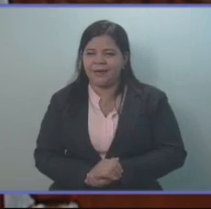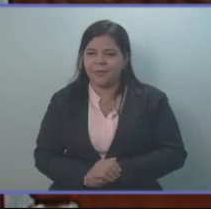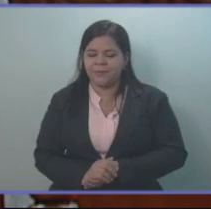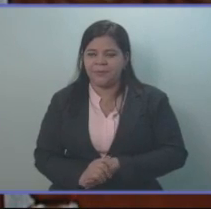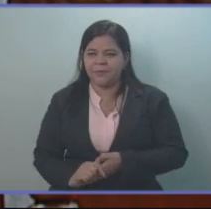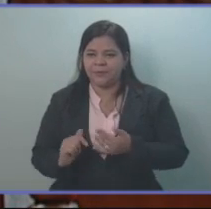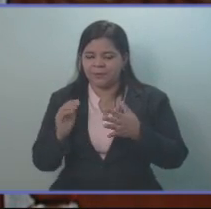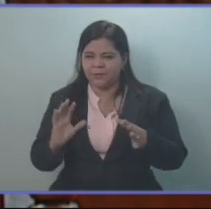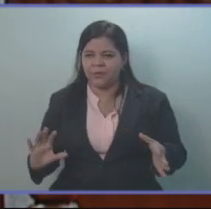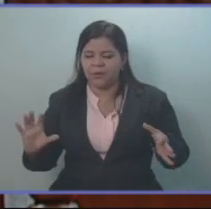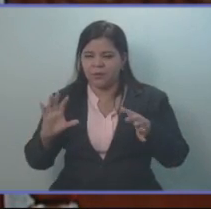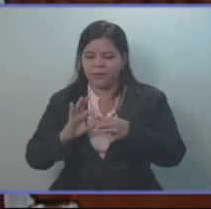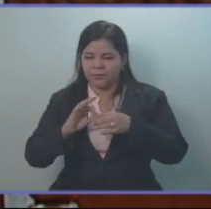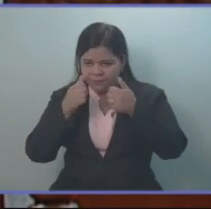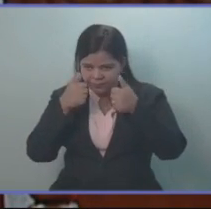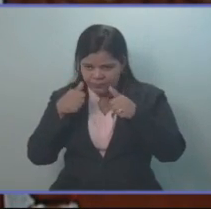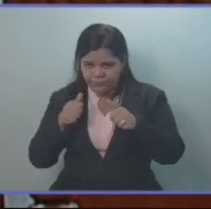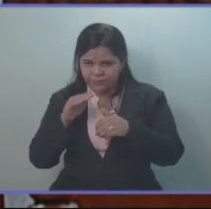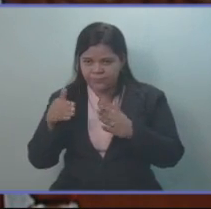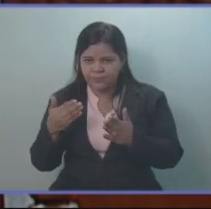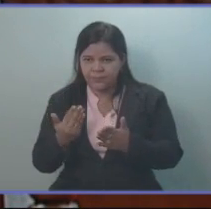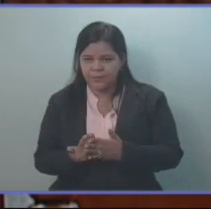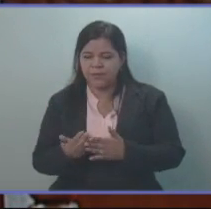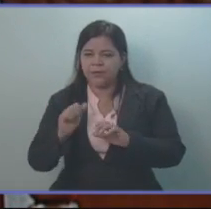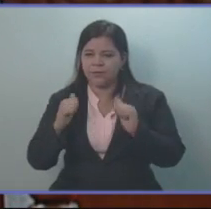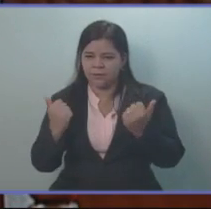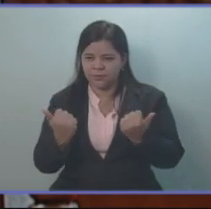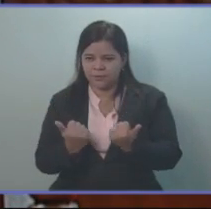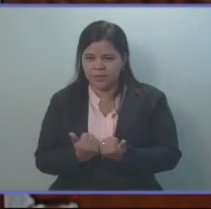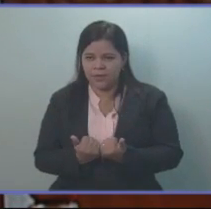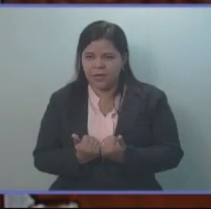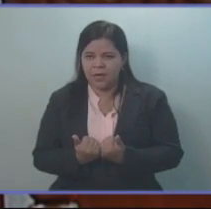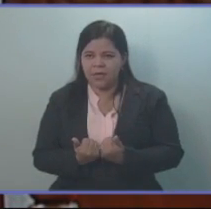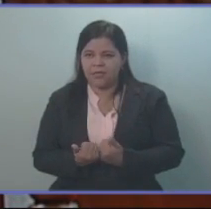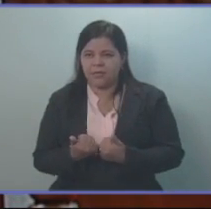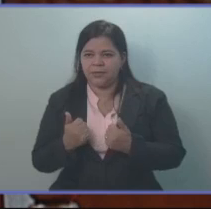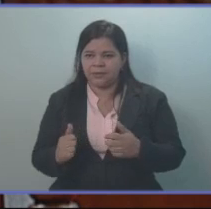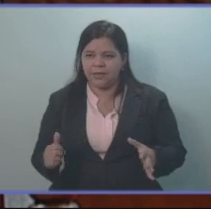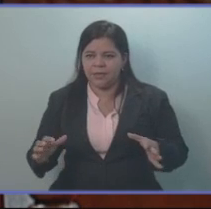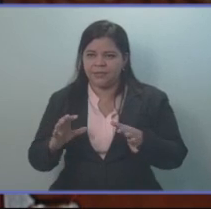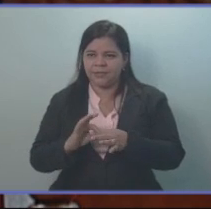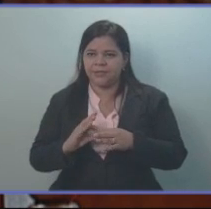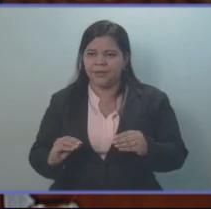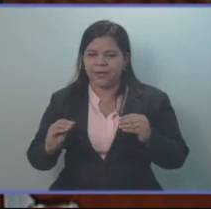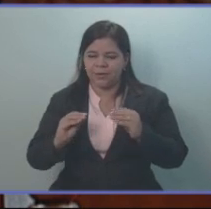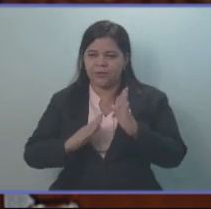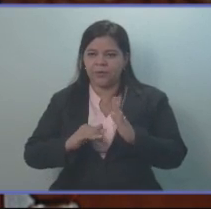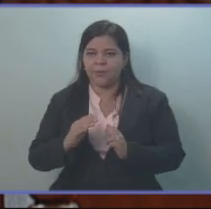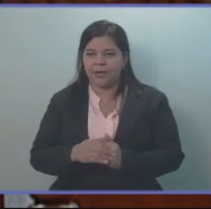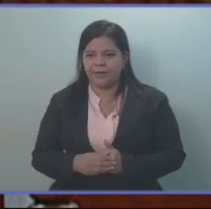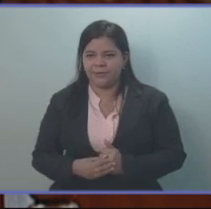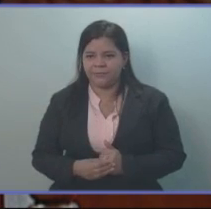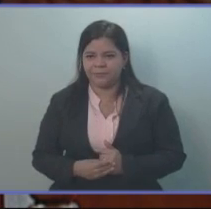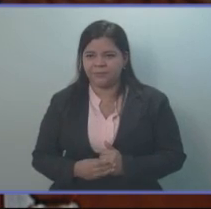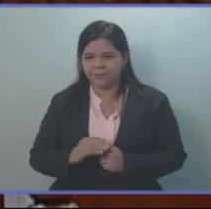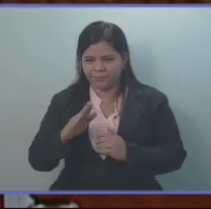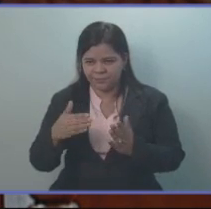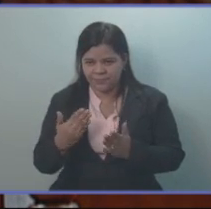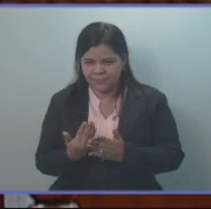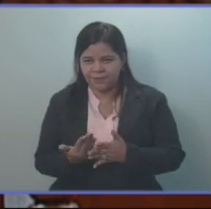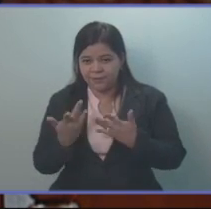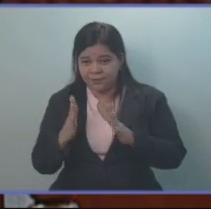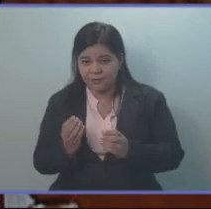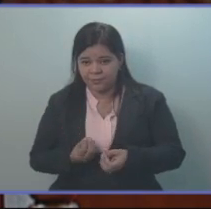se protegerá y fomentará las asociaciones cooperativas, facilitando su organización,